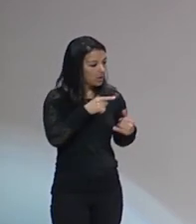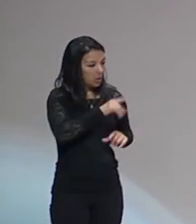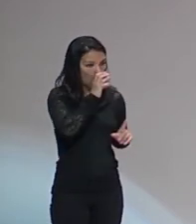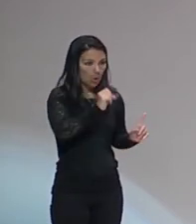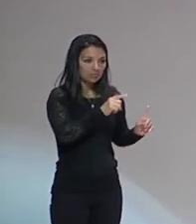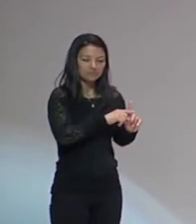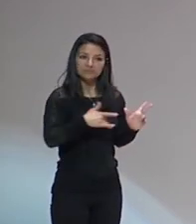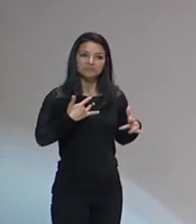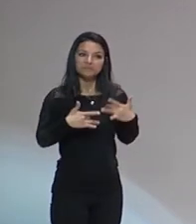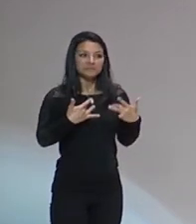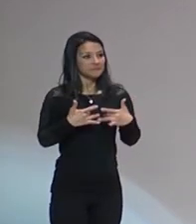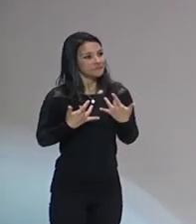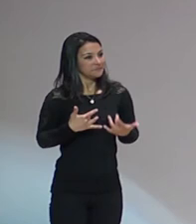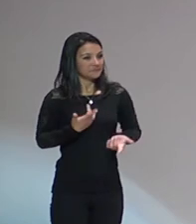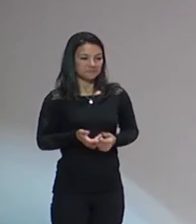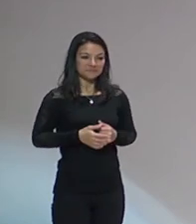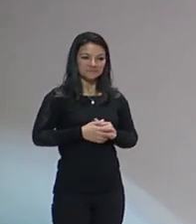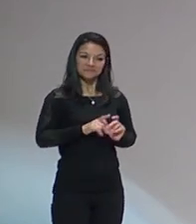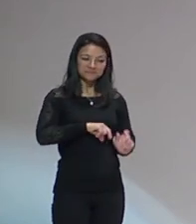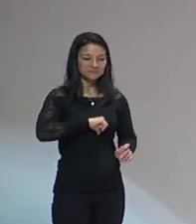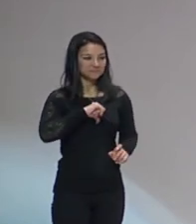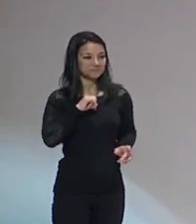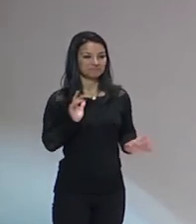los chicos lo han llevado a la escuela.